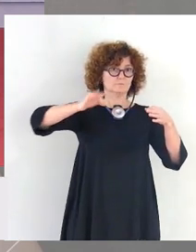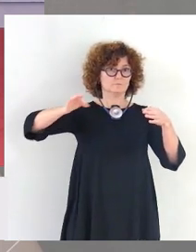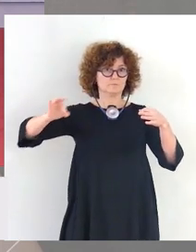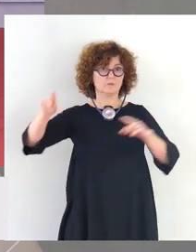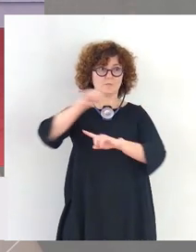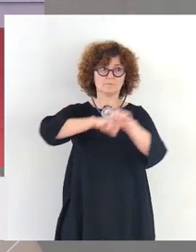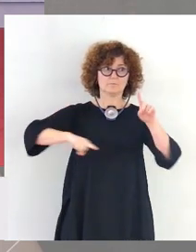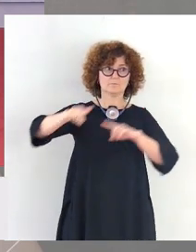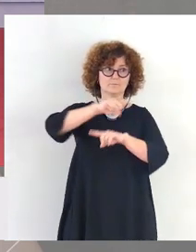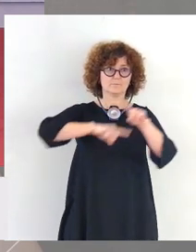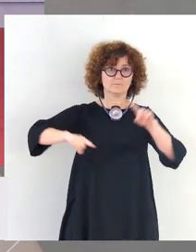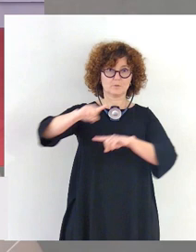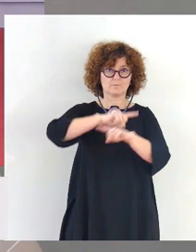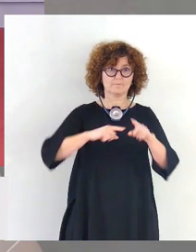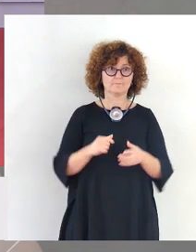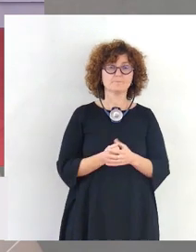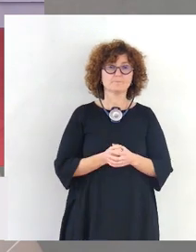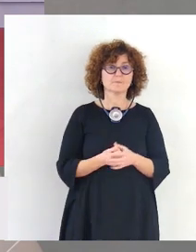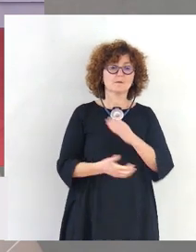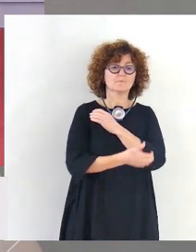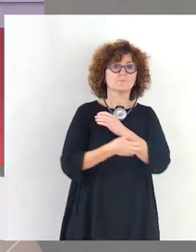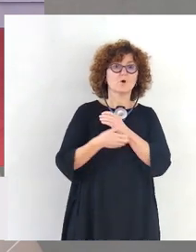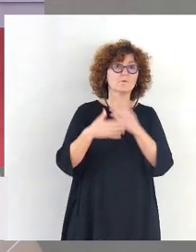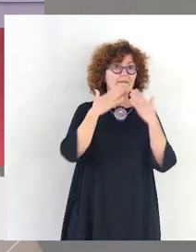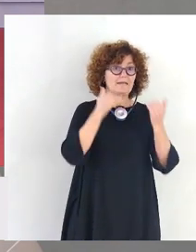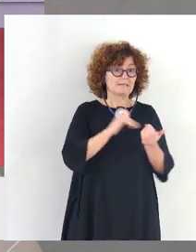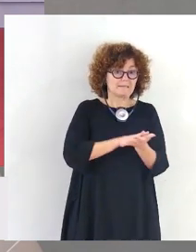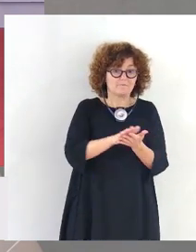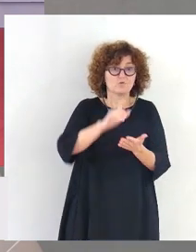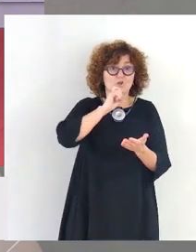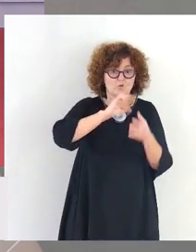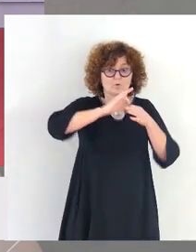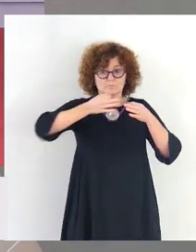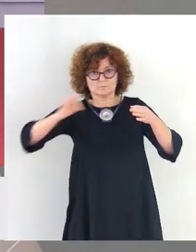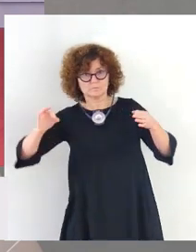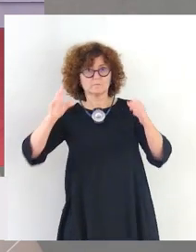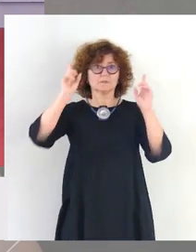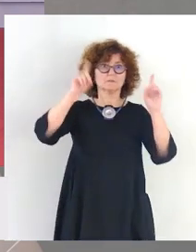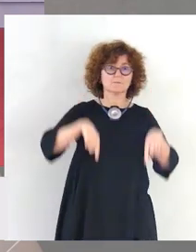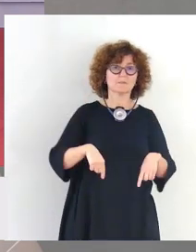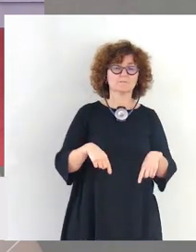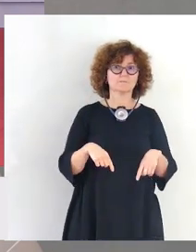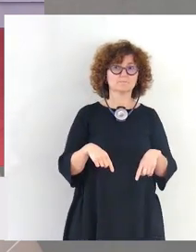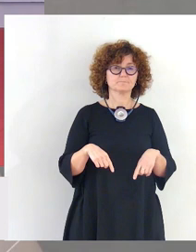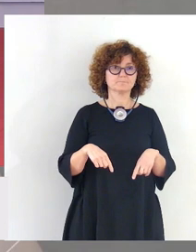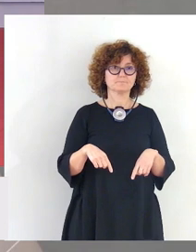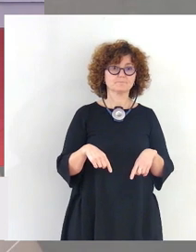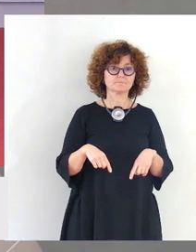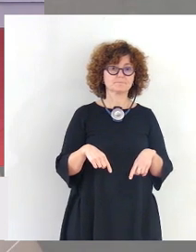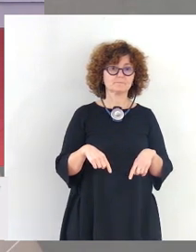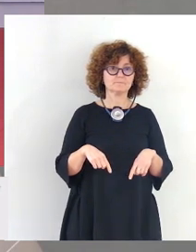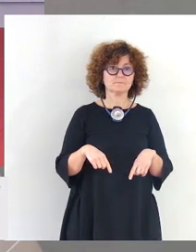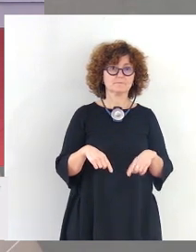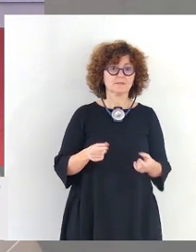a pobreza energética y por un lado tener que mantener las puertas abiertas por un lado y también proporcionar el servicio a la vez